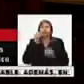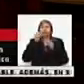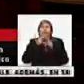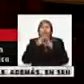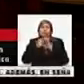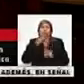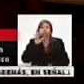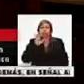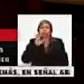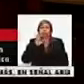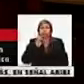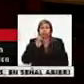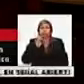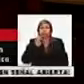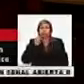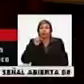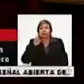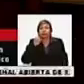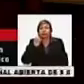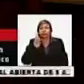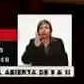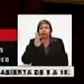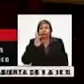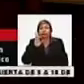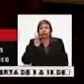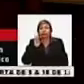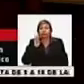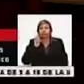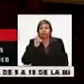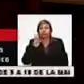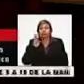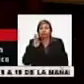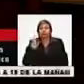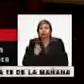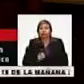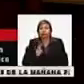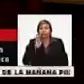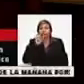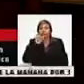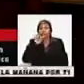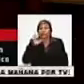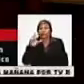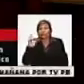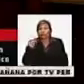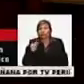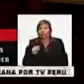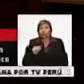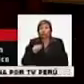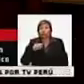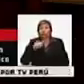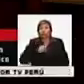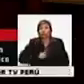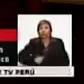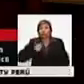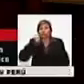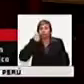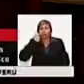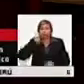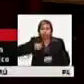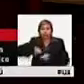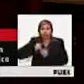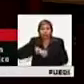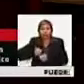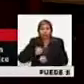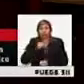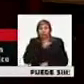ponerle, Fernando, el nombre de Federico Villarreal y Villarreal, un hijo de un campesino, un hombre que estudió en